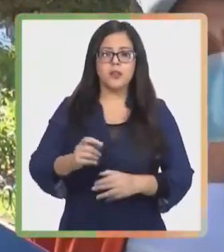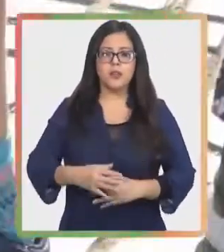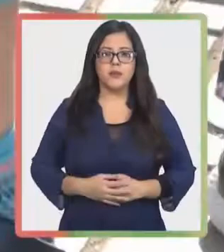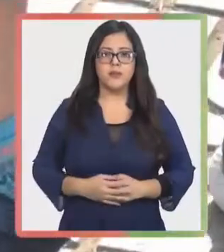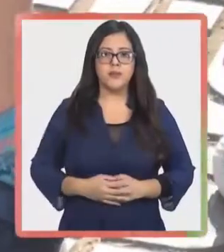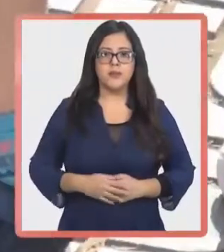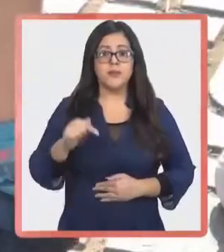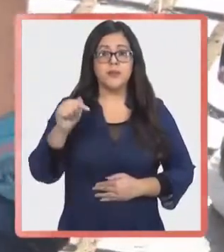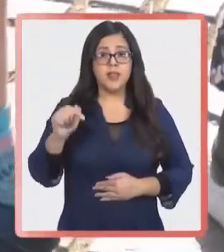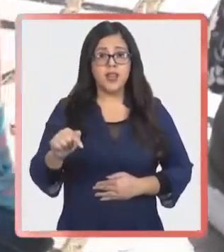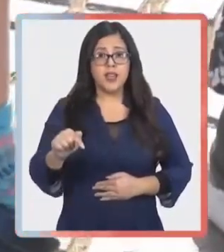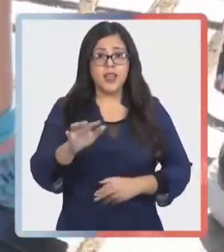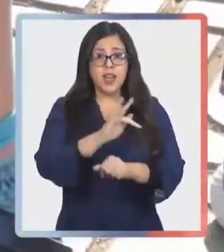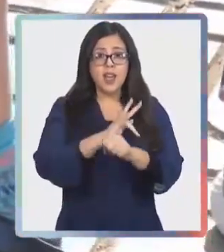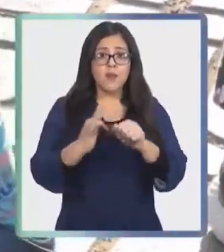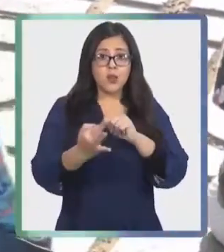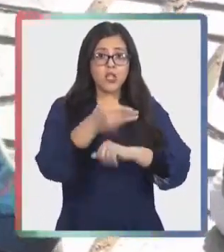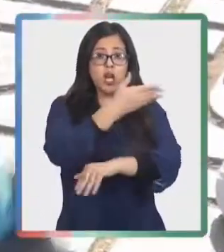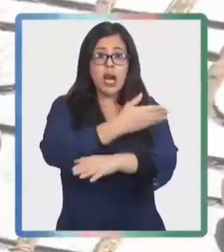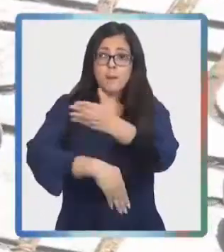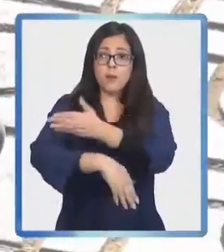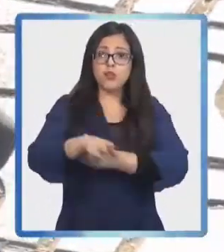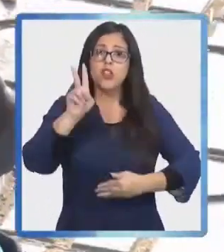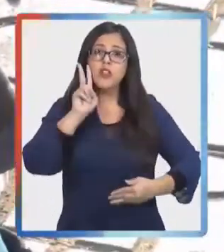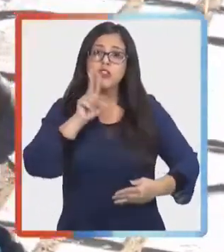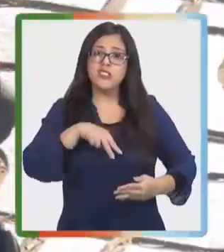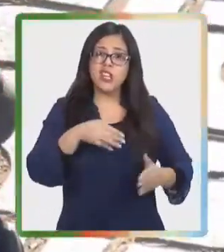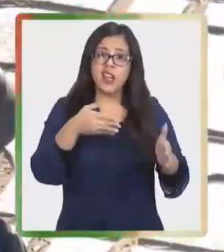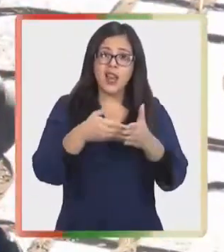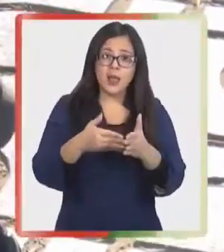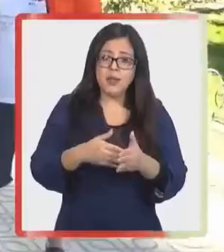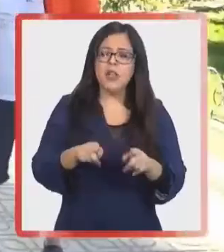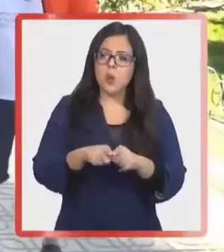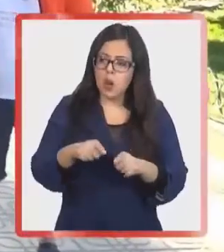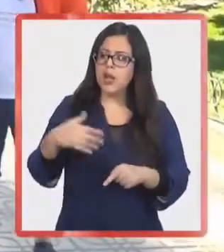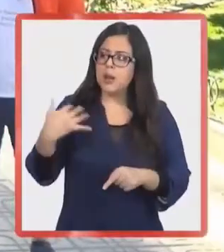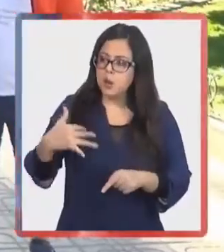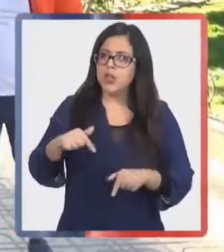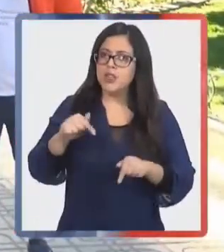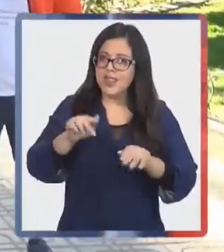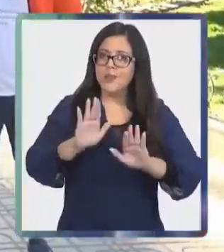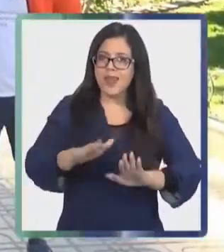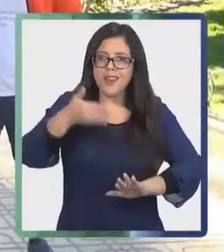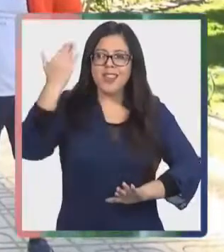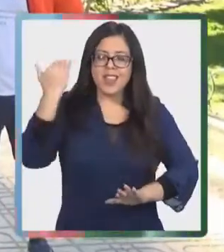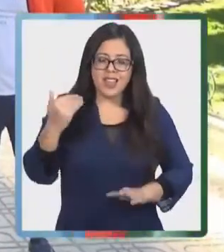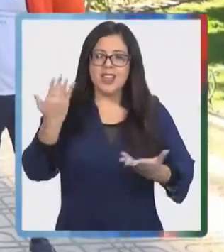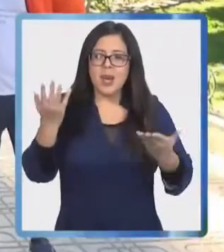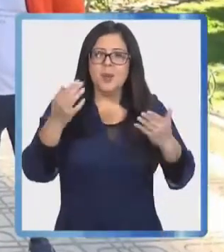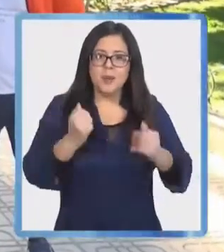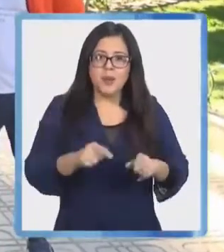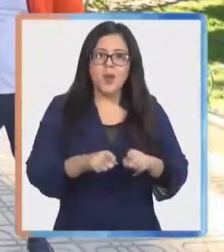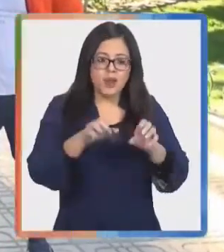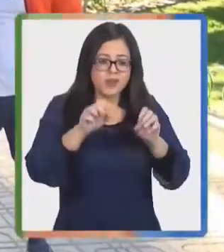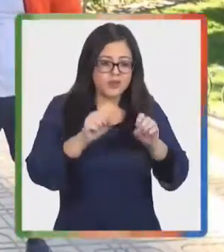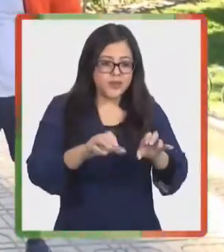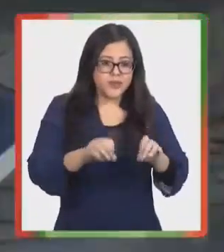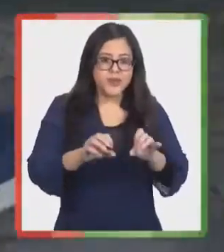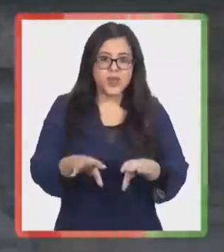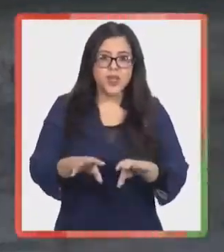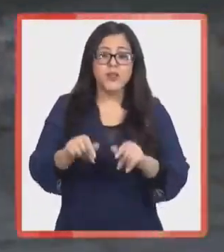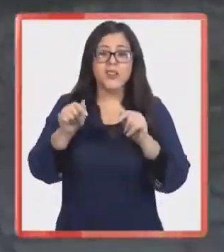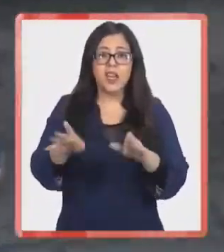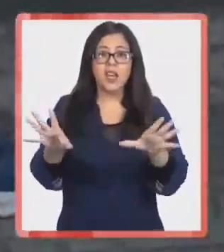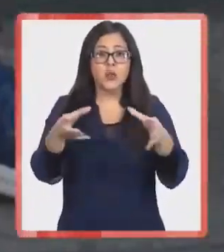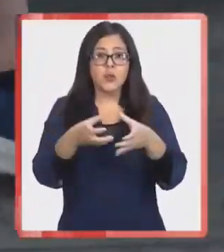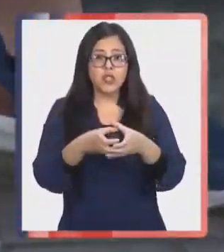personas. La Fundación Amputados Sin Límites en Chile valoró la iniciativa, la esperaban desde hace tiempo para poder